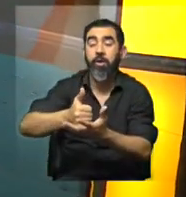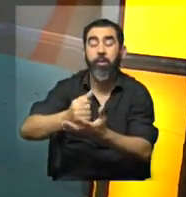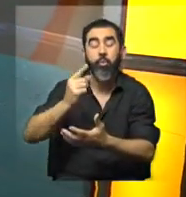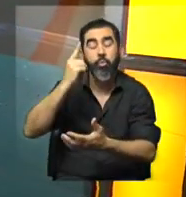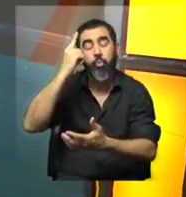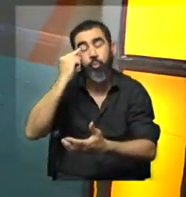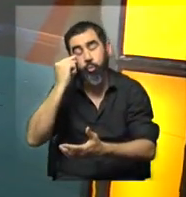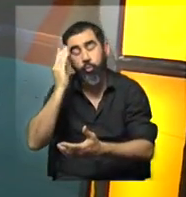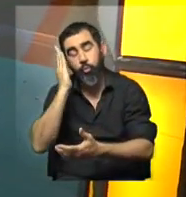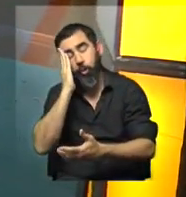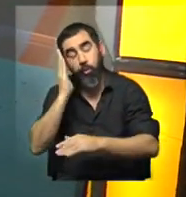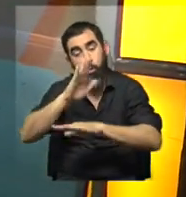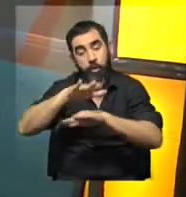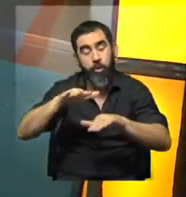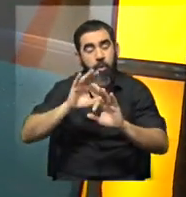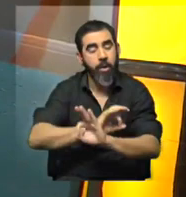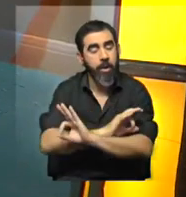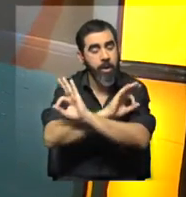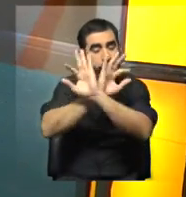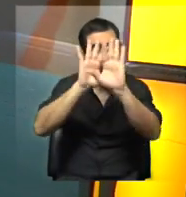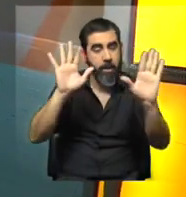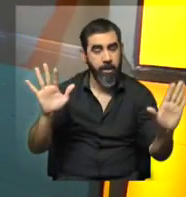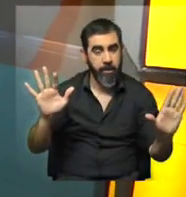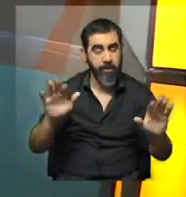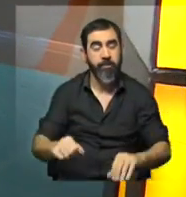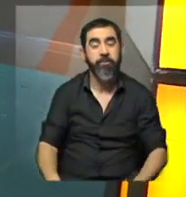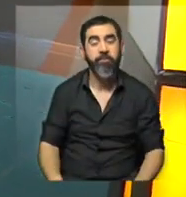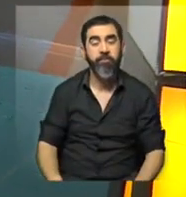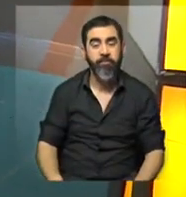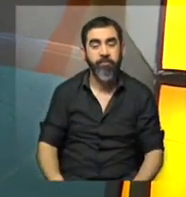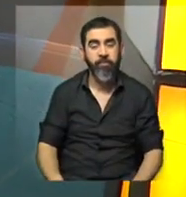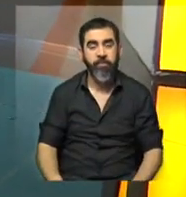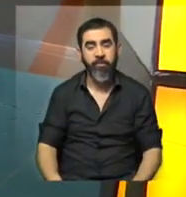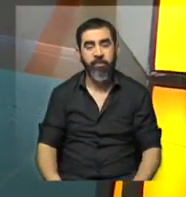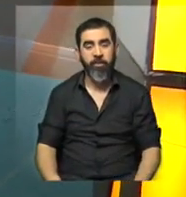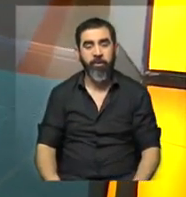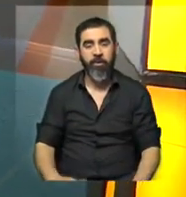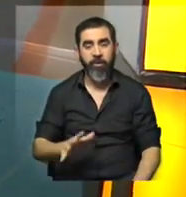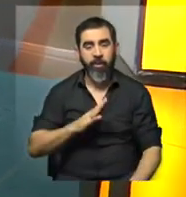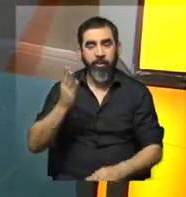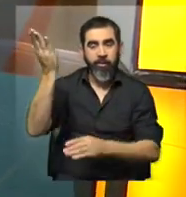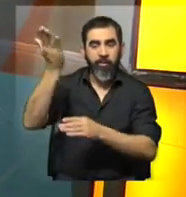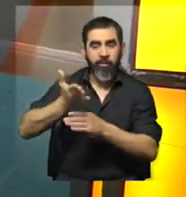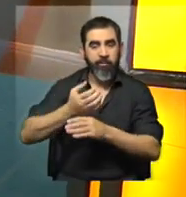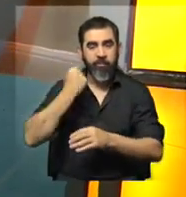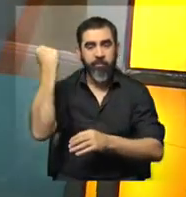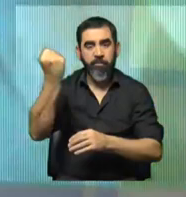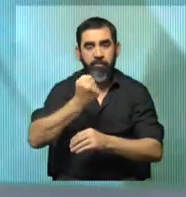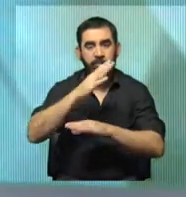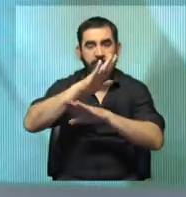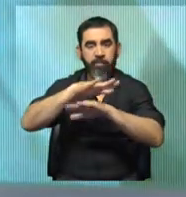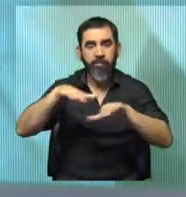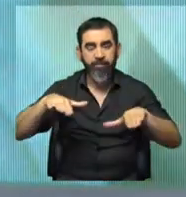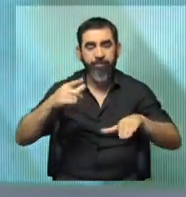para niños y niñas son muy claras. Claro. Y hay una proporción importante de niños